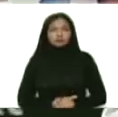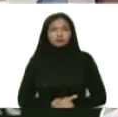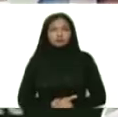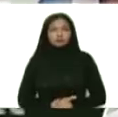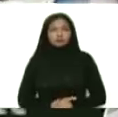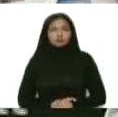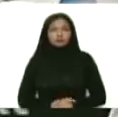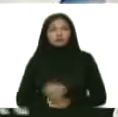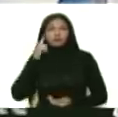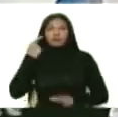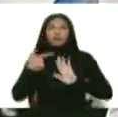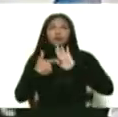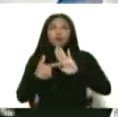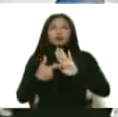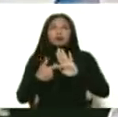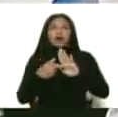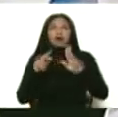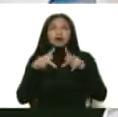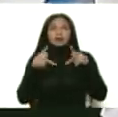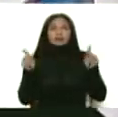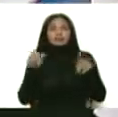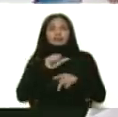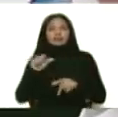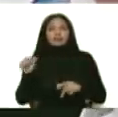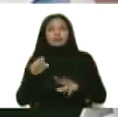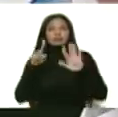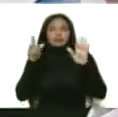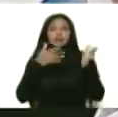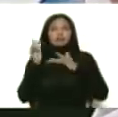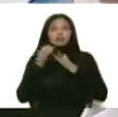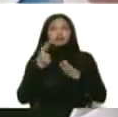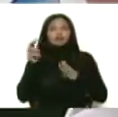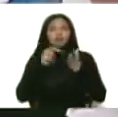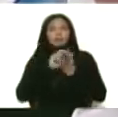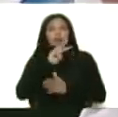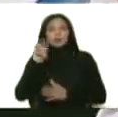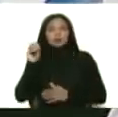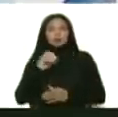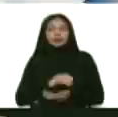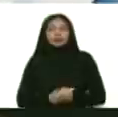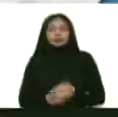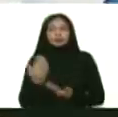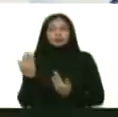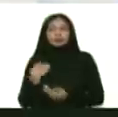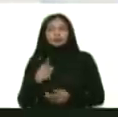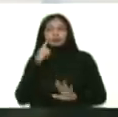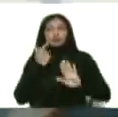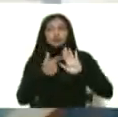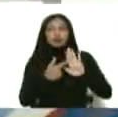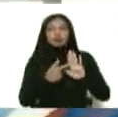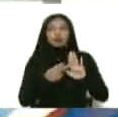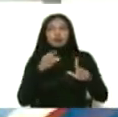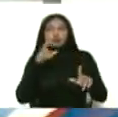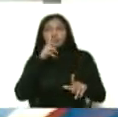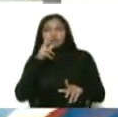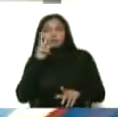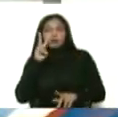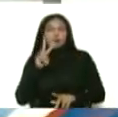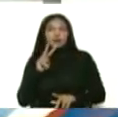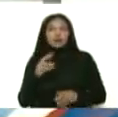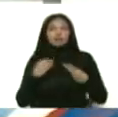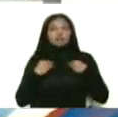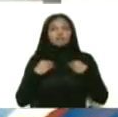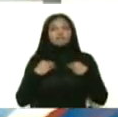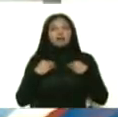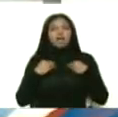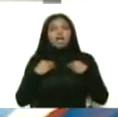Esto salió publicado en la revista Semana el 6 de abril del 2020. La gráfica que muestra la tragedia